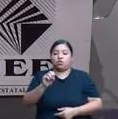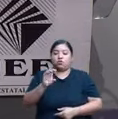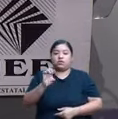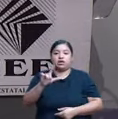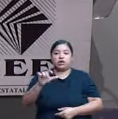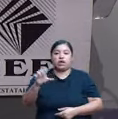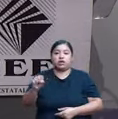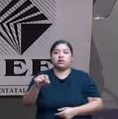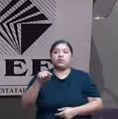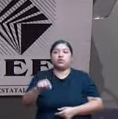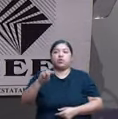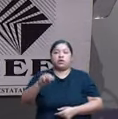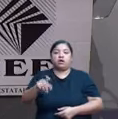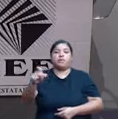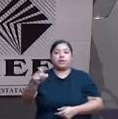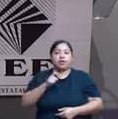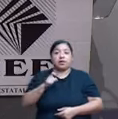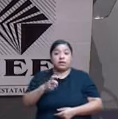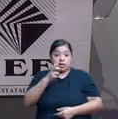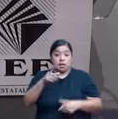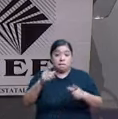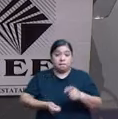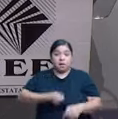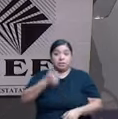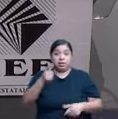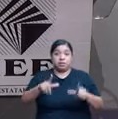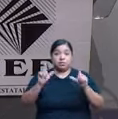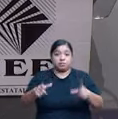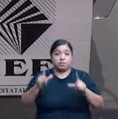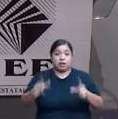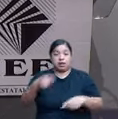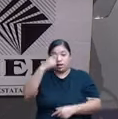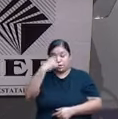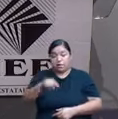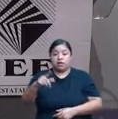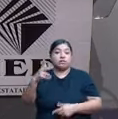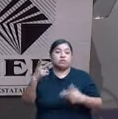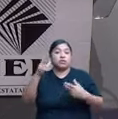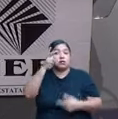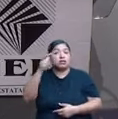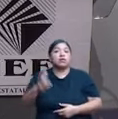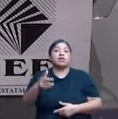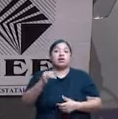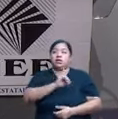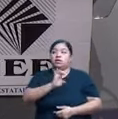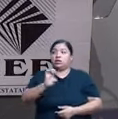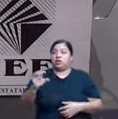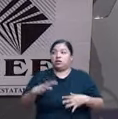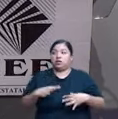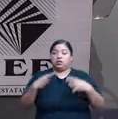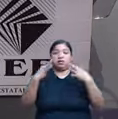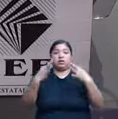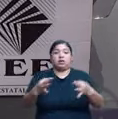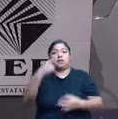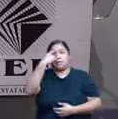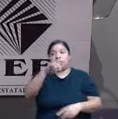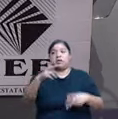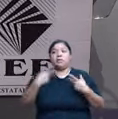conoceleshidalgo.mx, una página web que se implementa por primera vez en Hidalgo desde el Instituto Estatal Electoral para que la